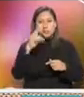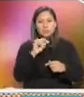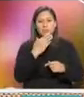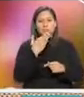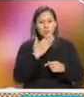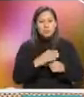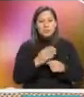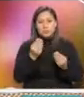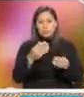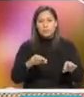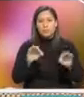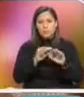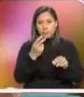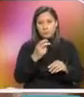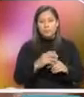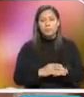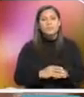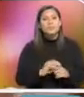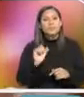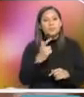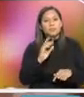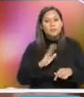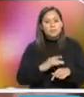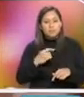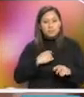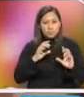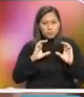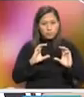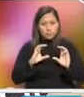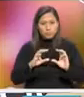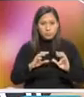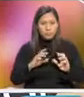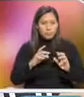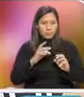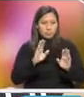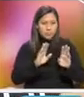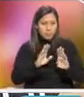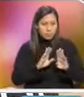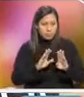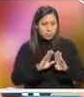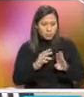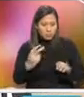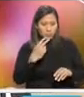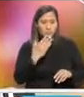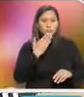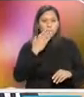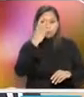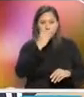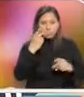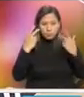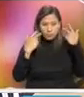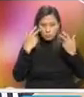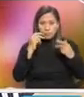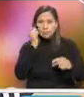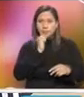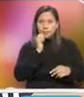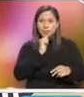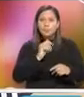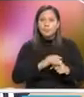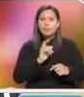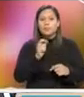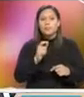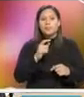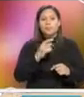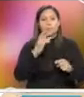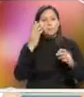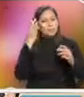Algo Tienes importante que cuidar también eso. que tenemos que cuidar, además de pues lucir una buena imagen a través de un buen corte de cabello, sin duda es